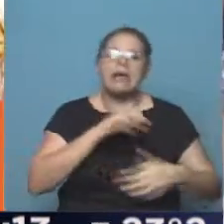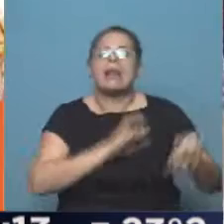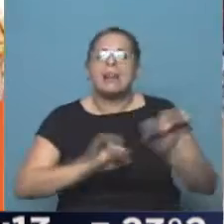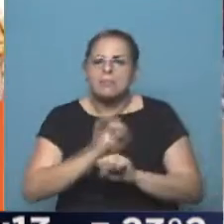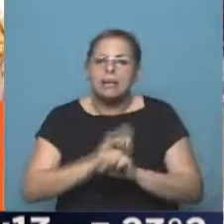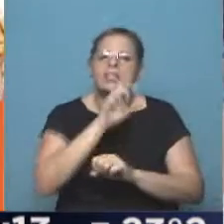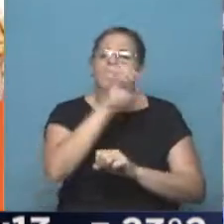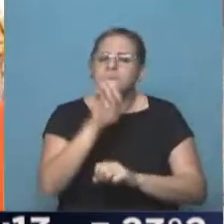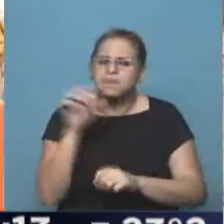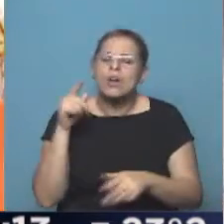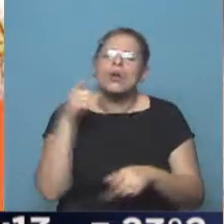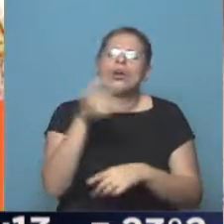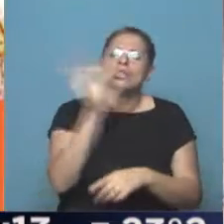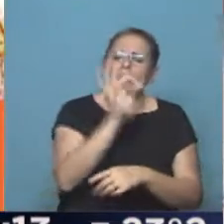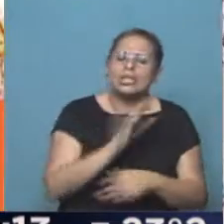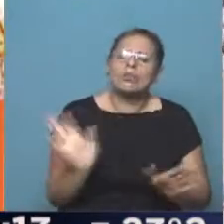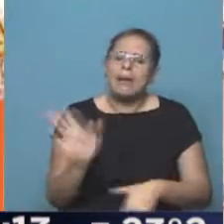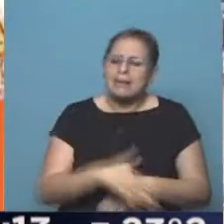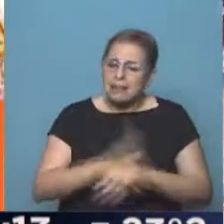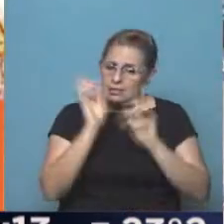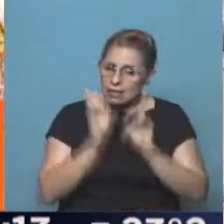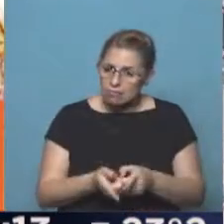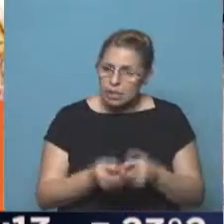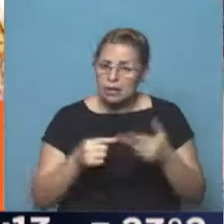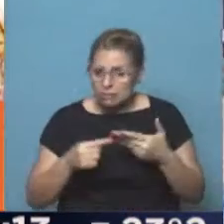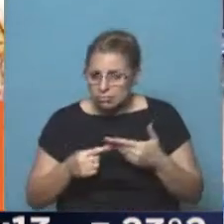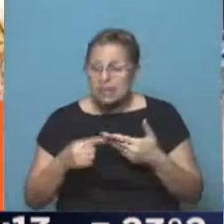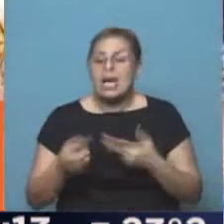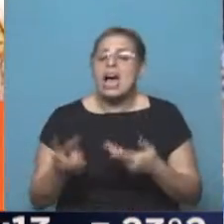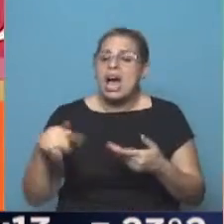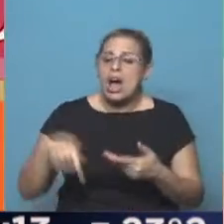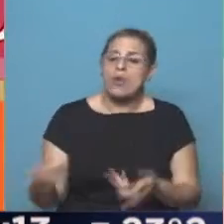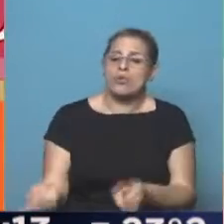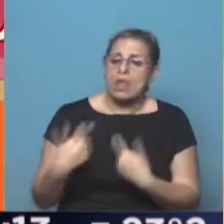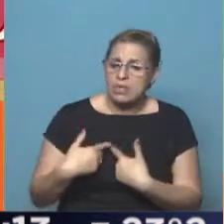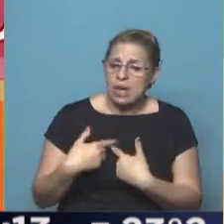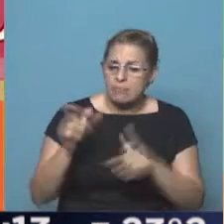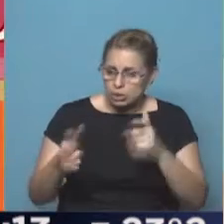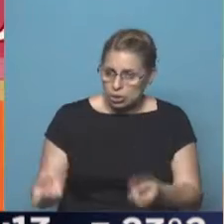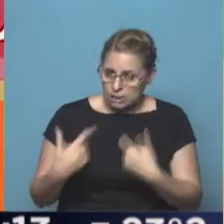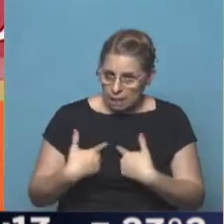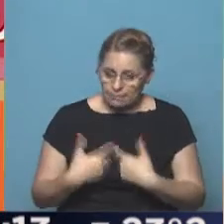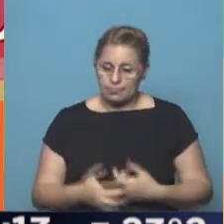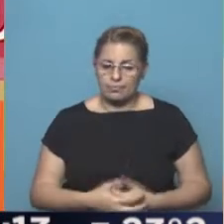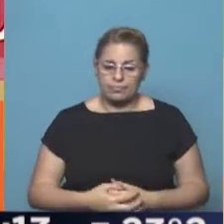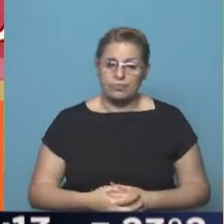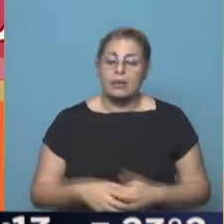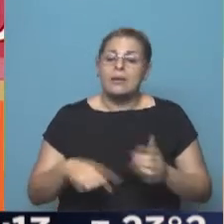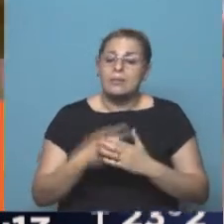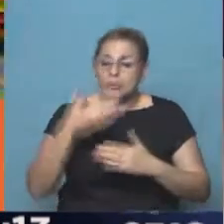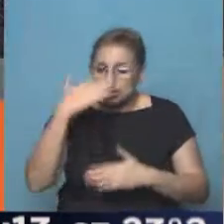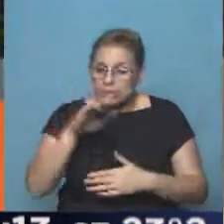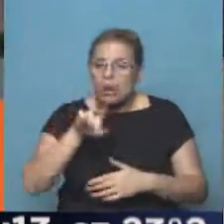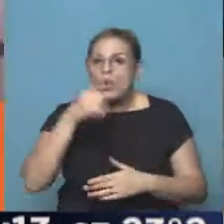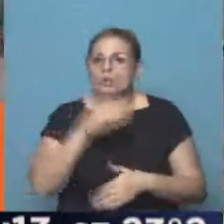de insectos, los pañales, que bueno, que es lo que estamos recibiendo en este momento. Pero después vienen las